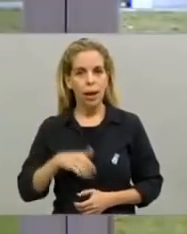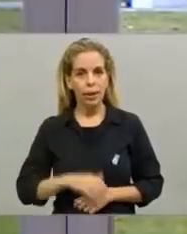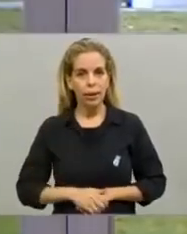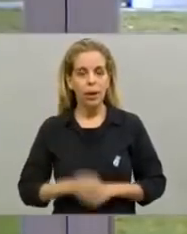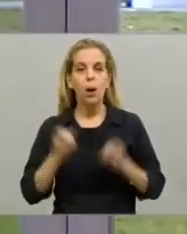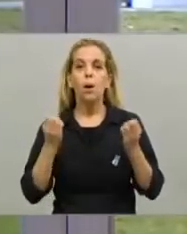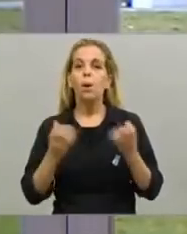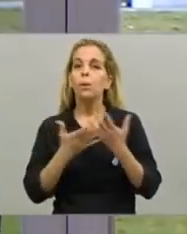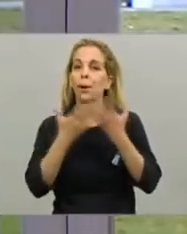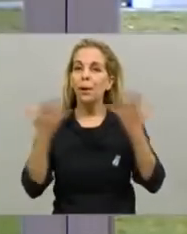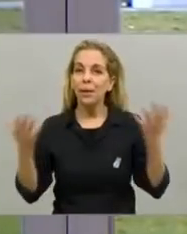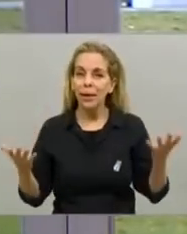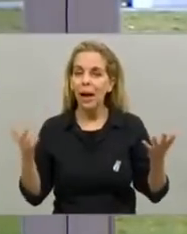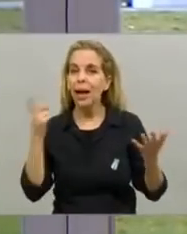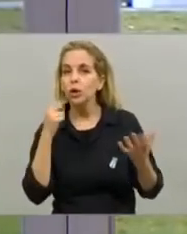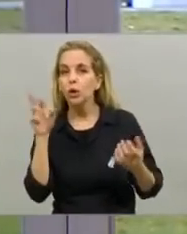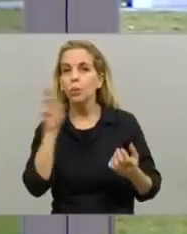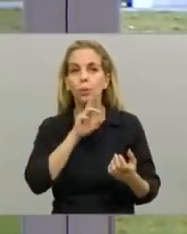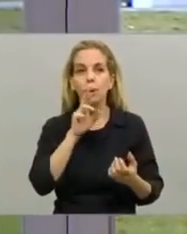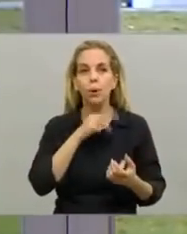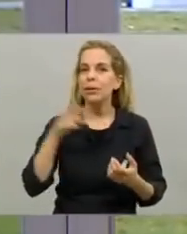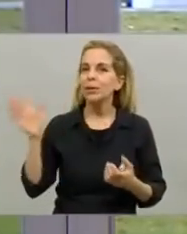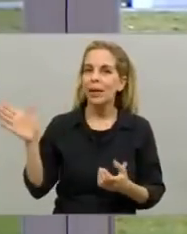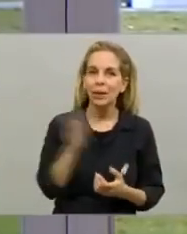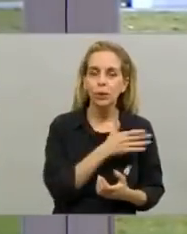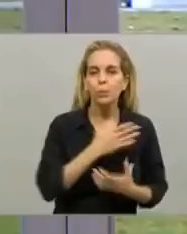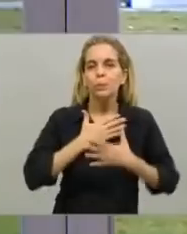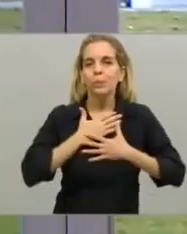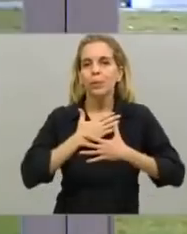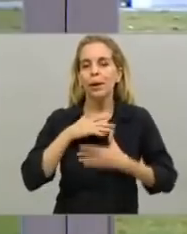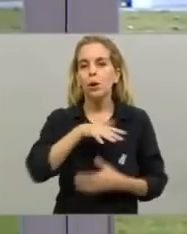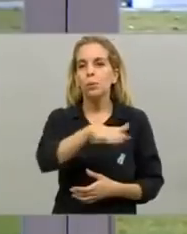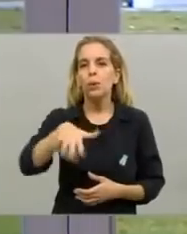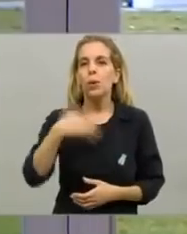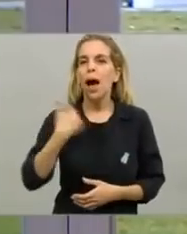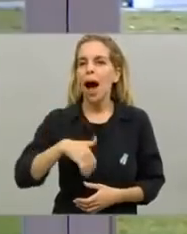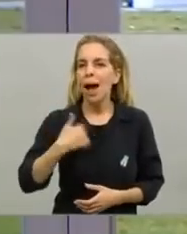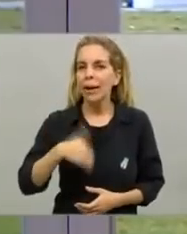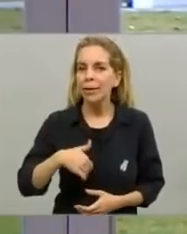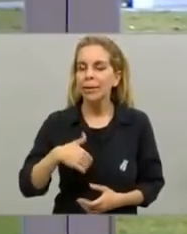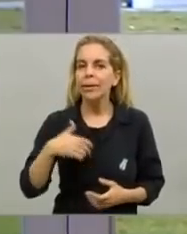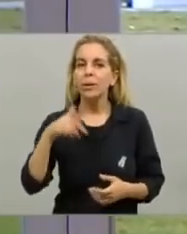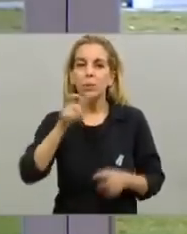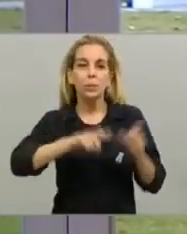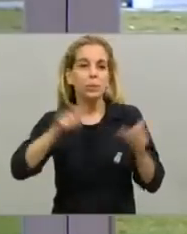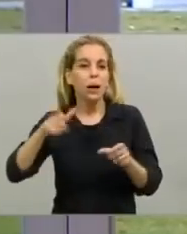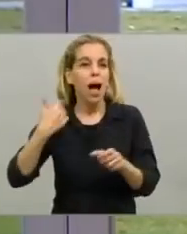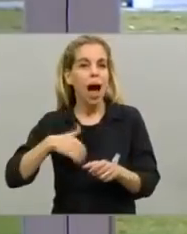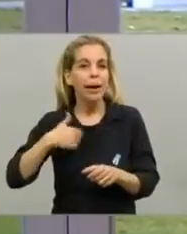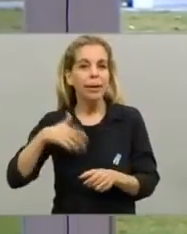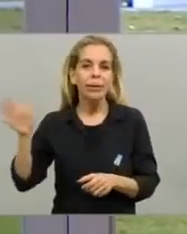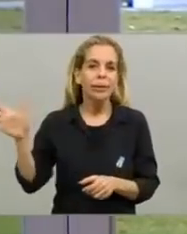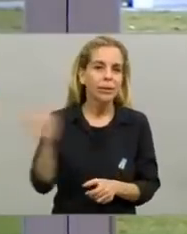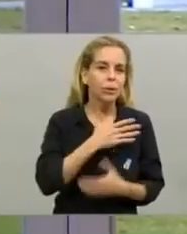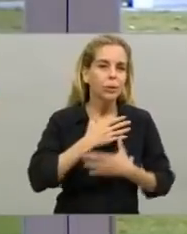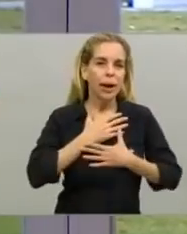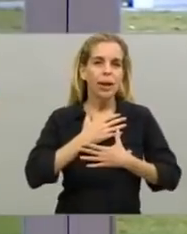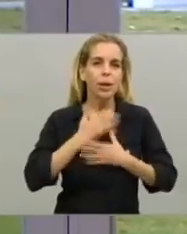Muy buenos días a todos y a todas, querido pueblo argentino, queridos argentinos y queridas argentinas.